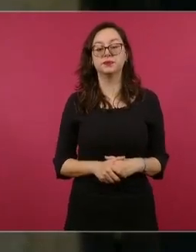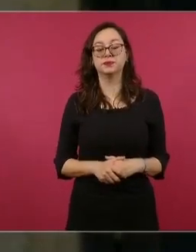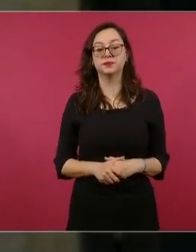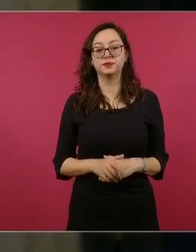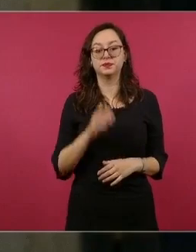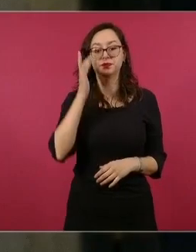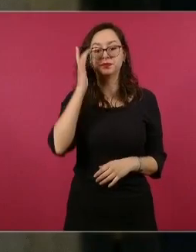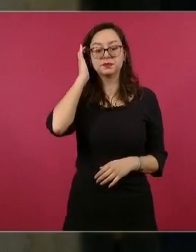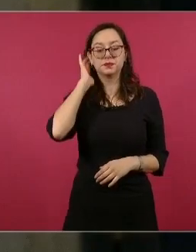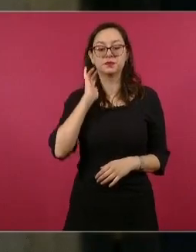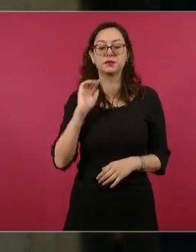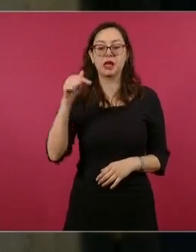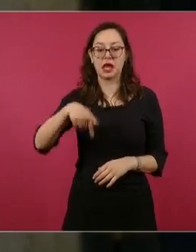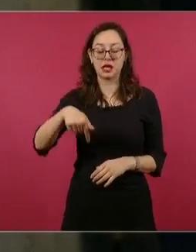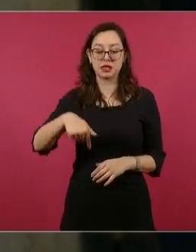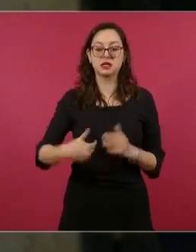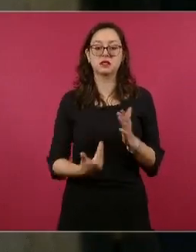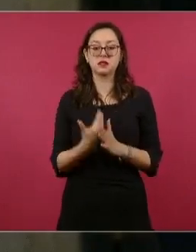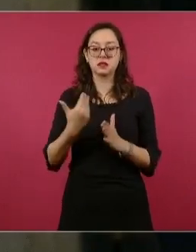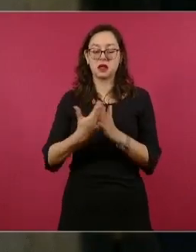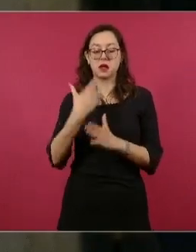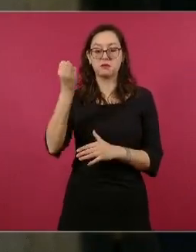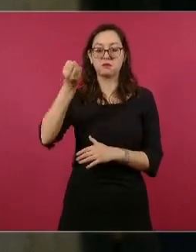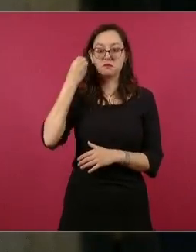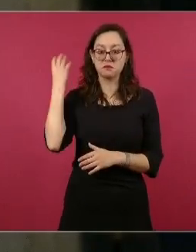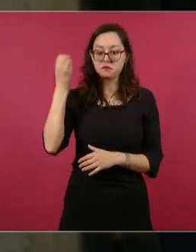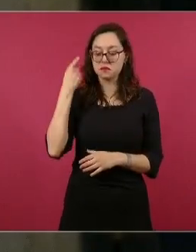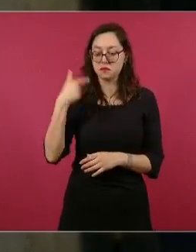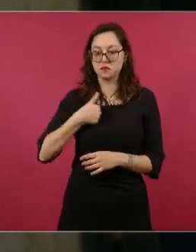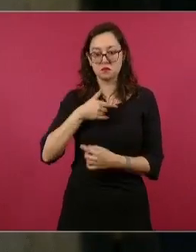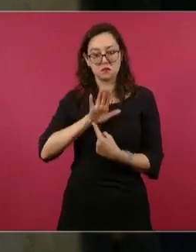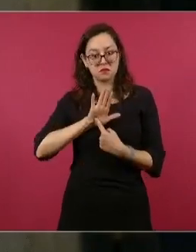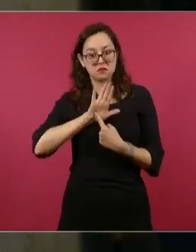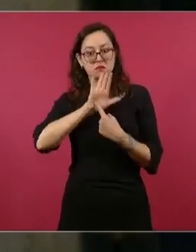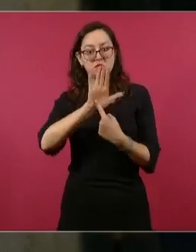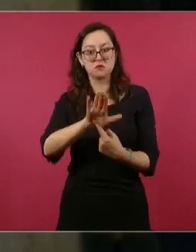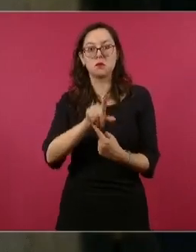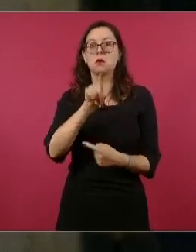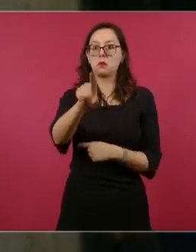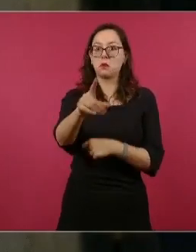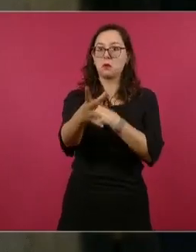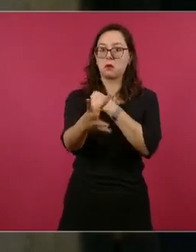Venimos aquí y digo usted, adelante, pónganse de acuerdo, eso hicimos,